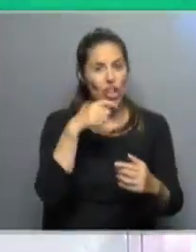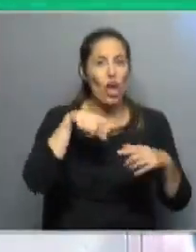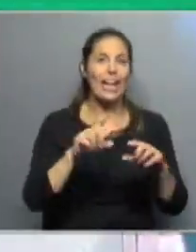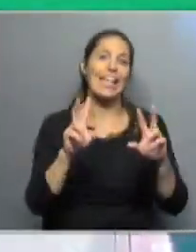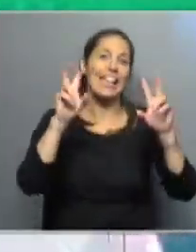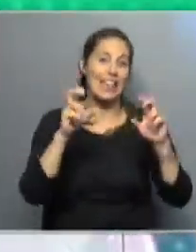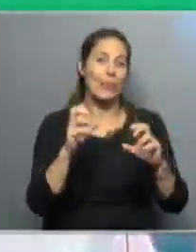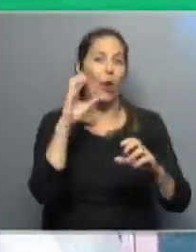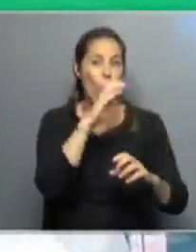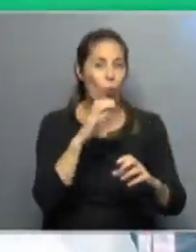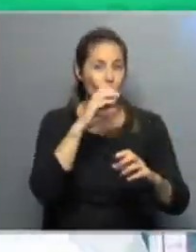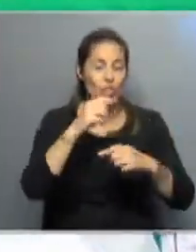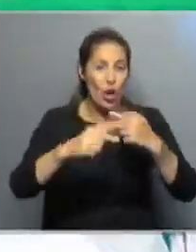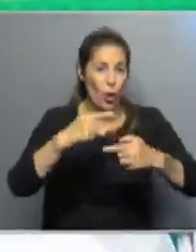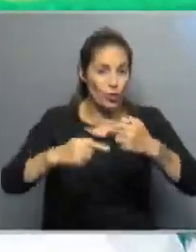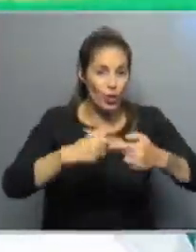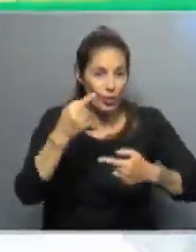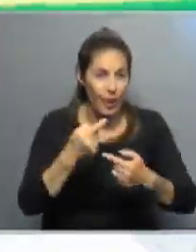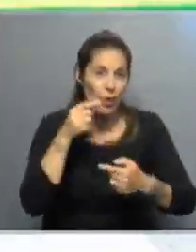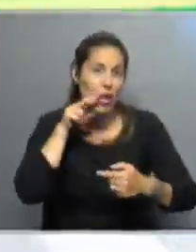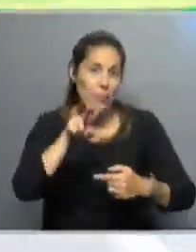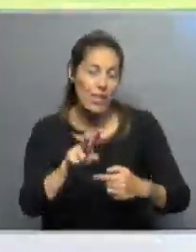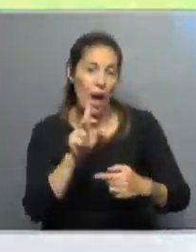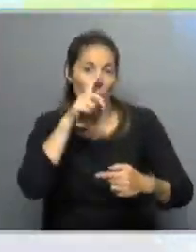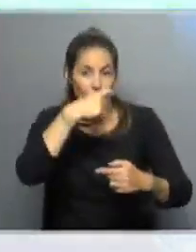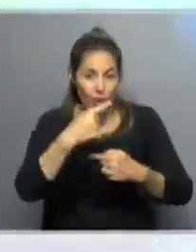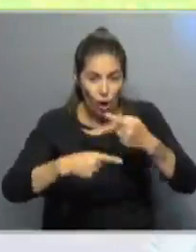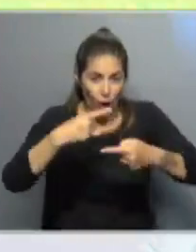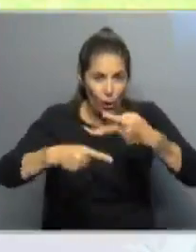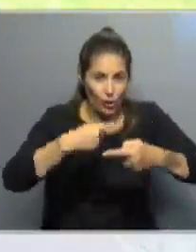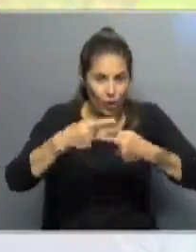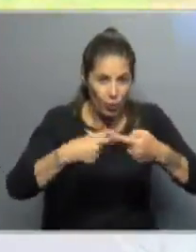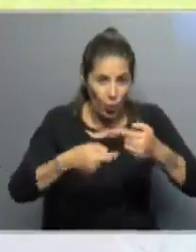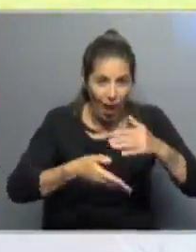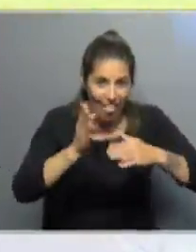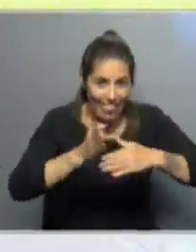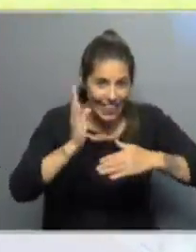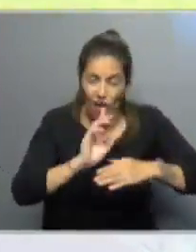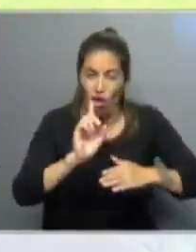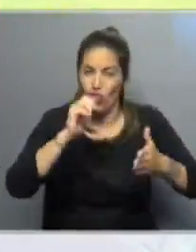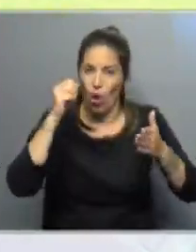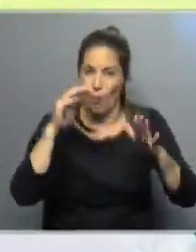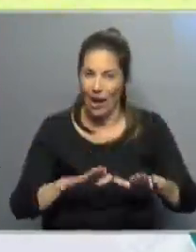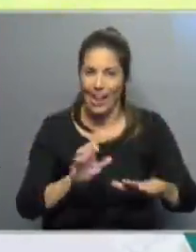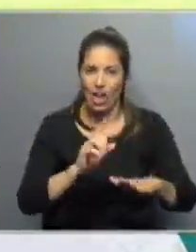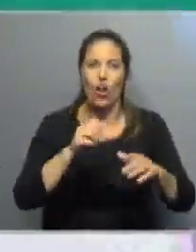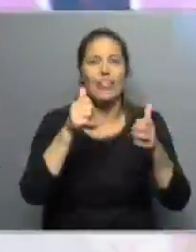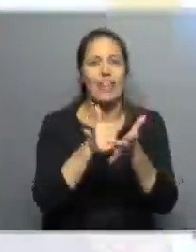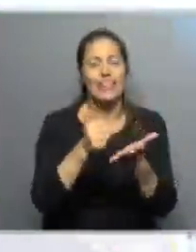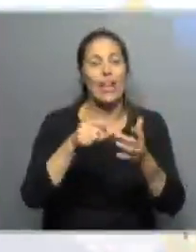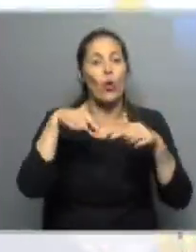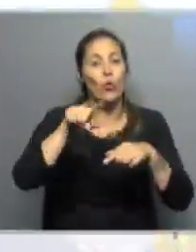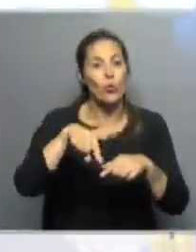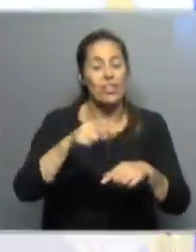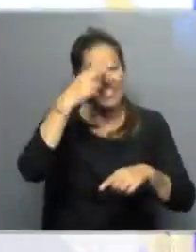da de la continuidad, porque Mirá Montevideo es un tren que sigue, siguió y seguirá de largo y no para, y estará con ustedes en el verano,